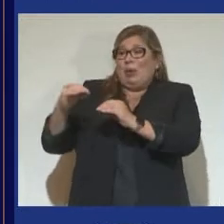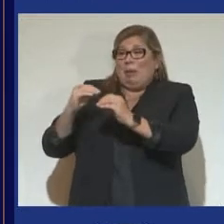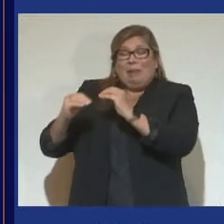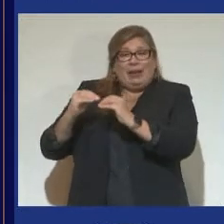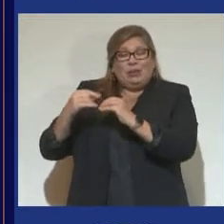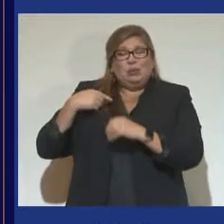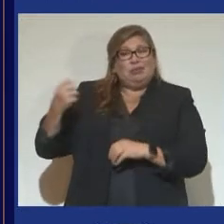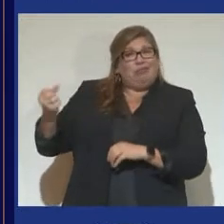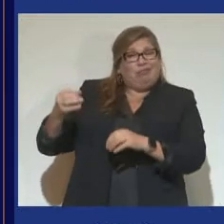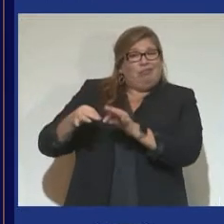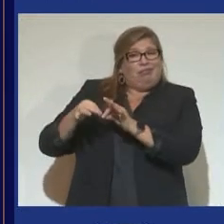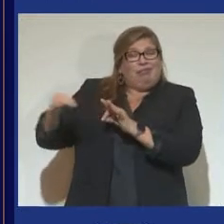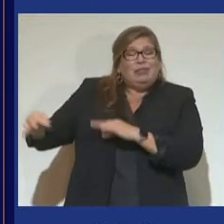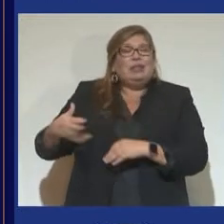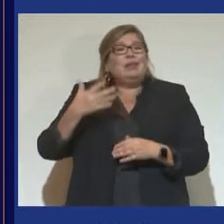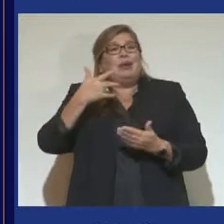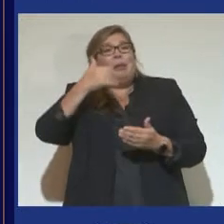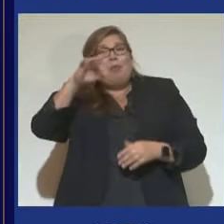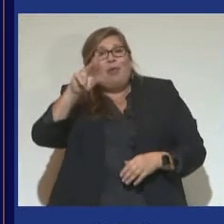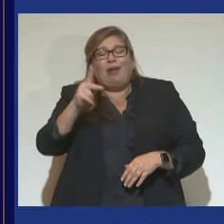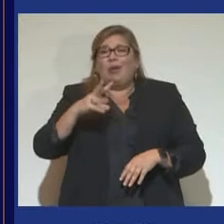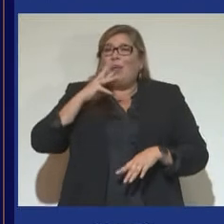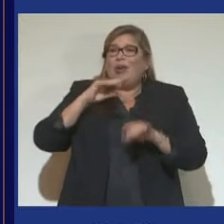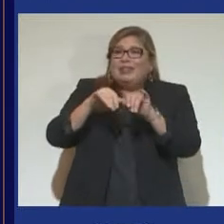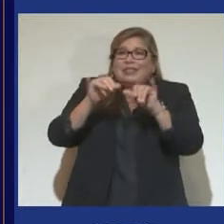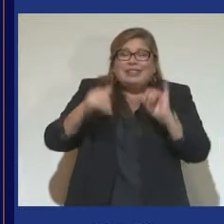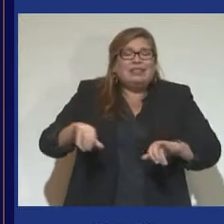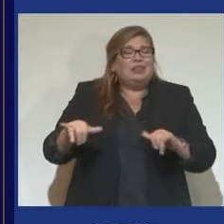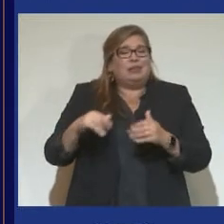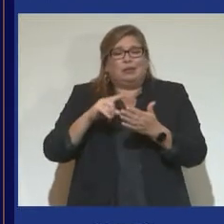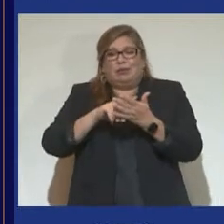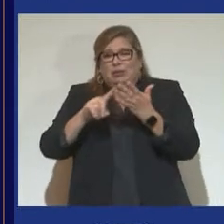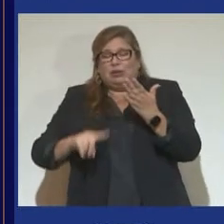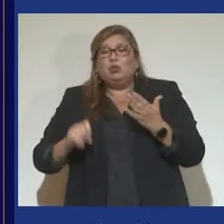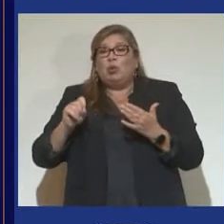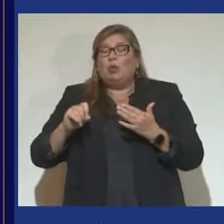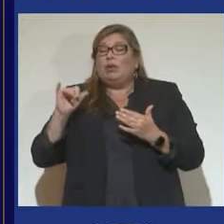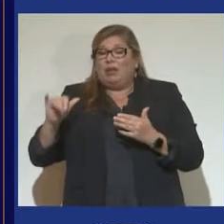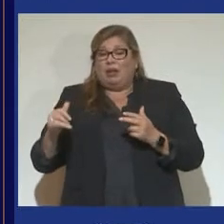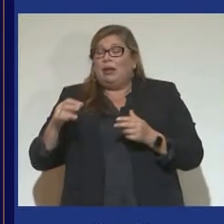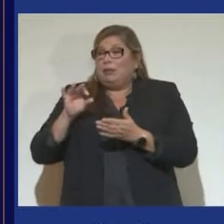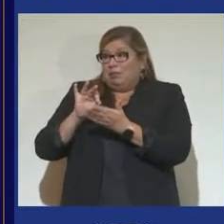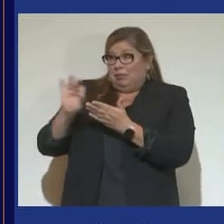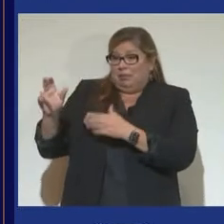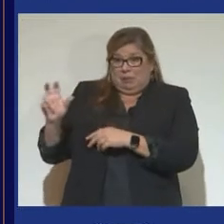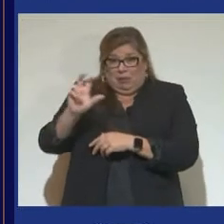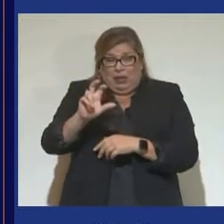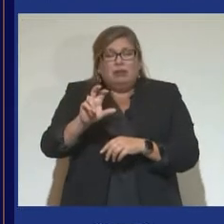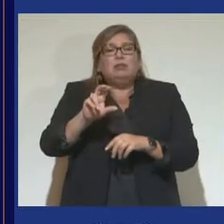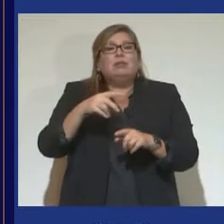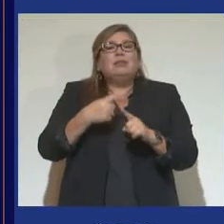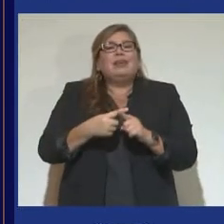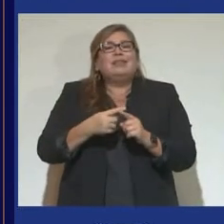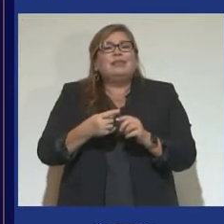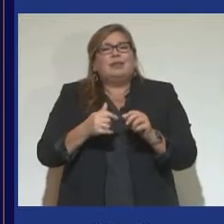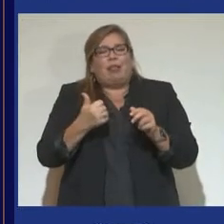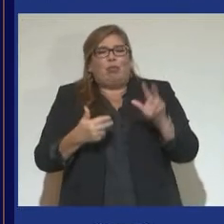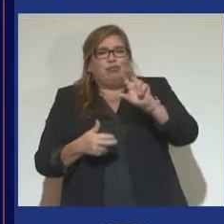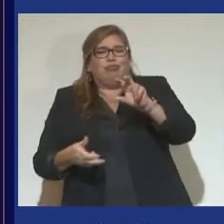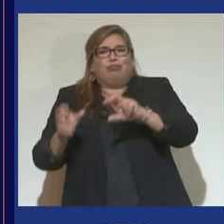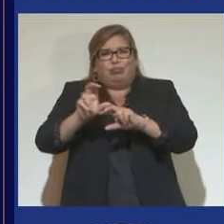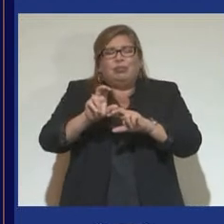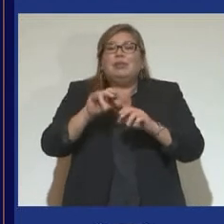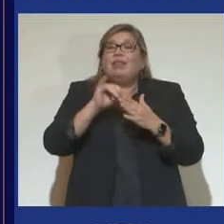a iniciativa del trabajo verde sistemas de agua en el estado todo esto es añadido otros tres mil millones de dólares es